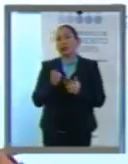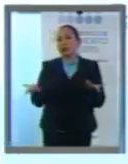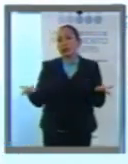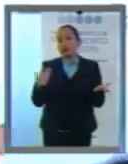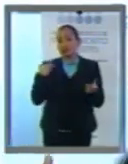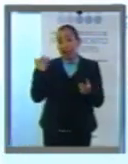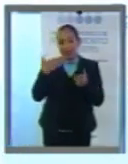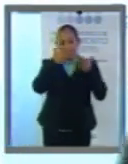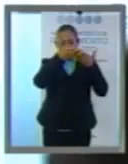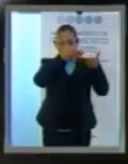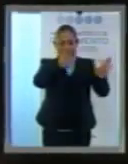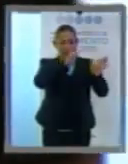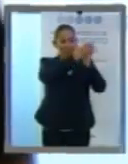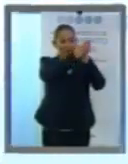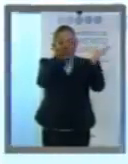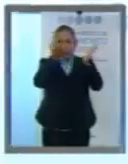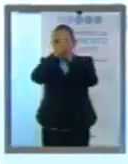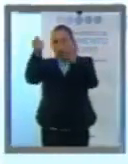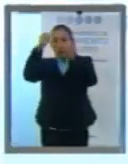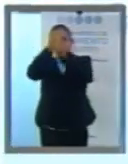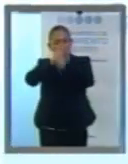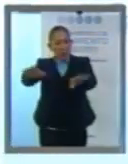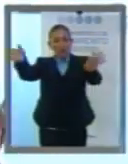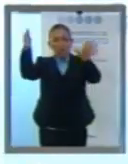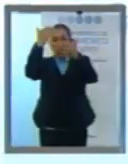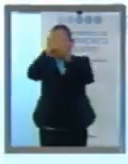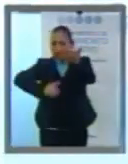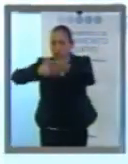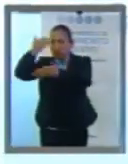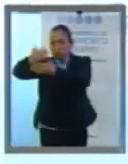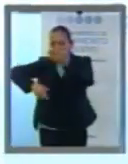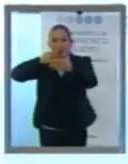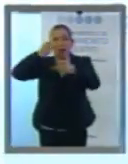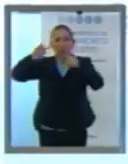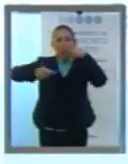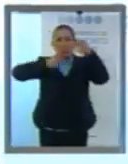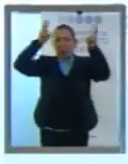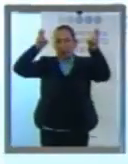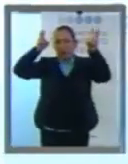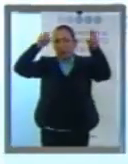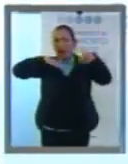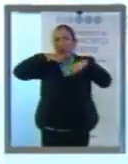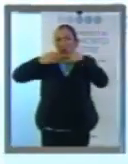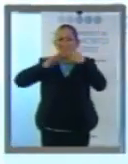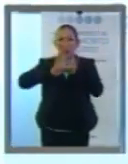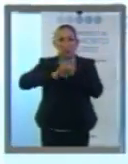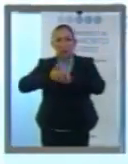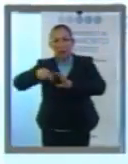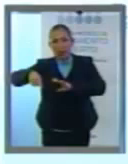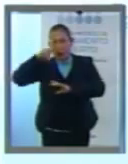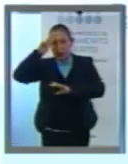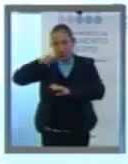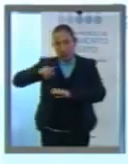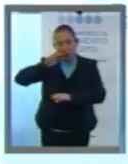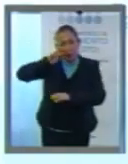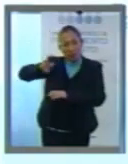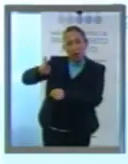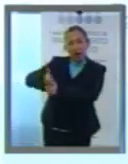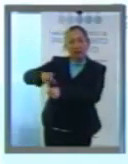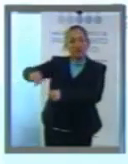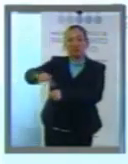con esta amplia literatura que tenemos, identificado y muy diagnosticado nuestro problema en México sobre la